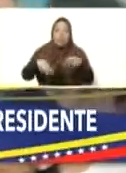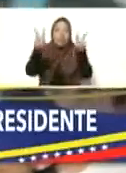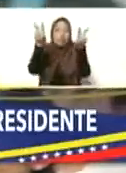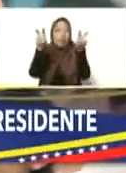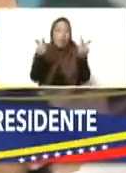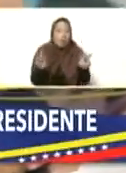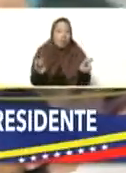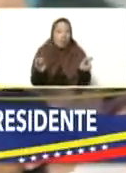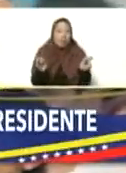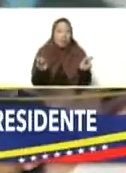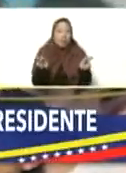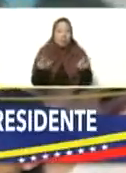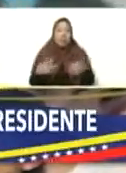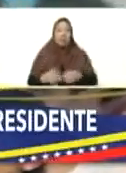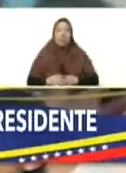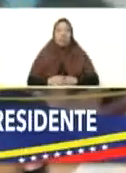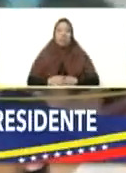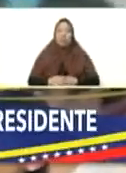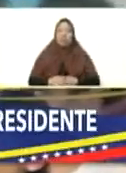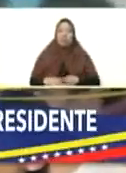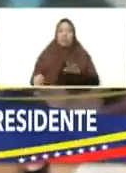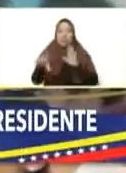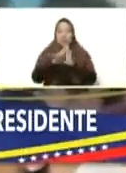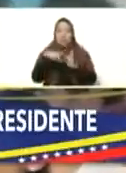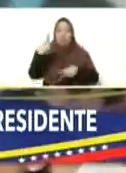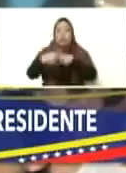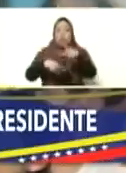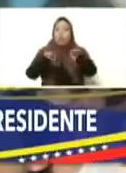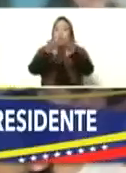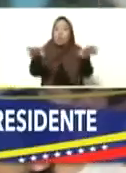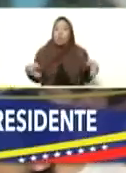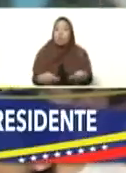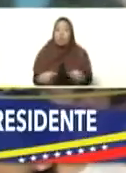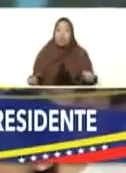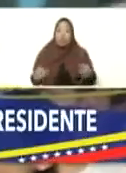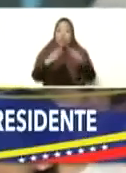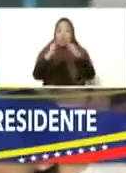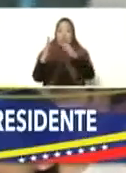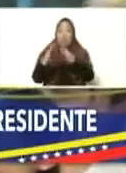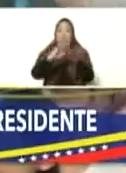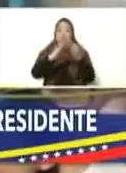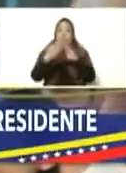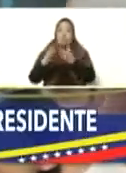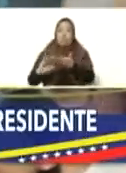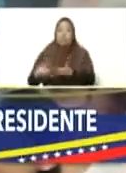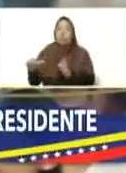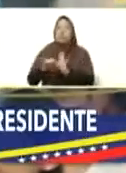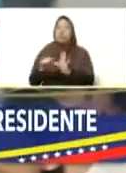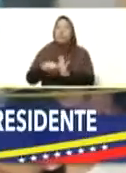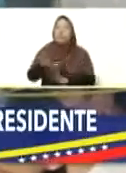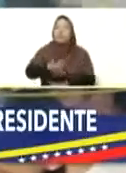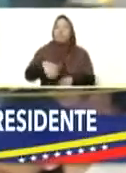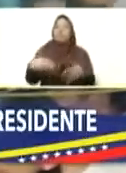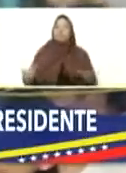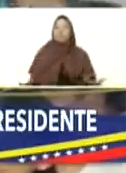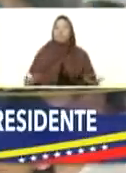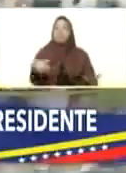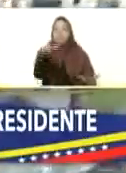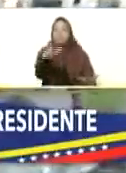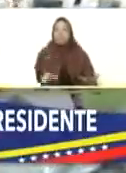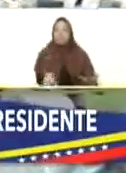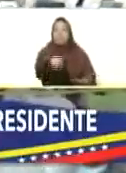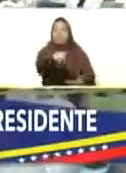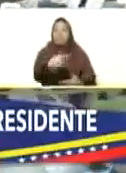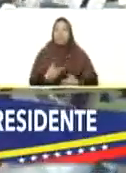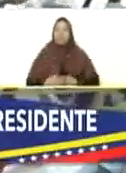fresquita ahorita cuáles se llaman ley de producción autogestionaria del hábitat popular dónde está amén